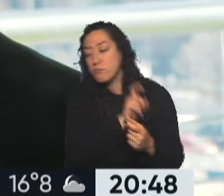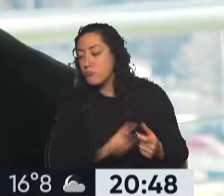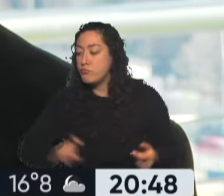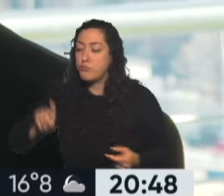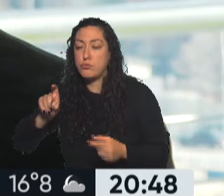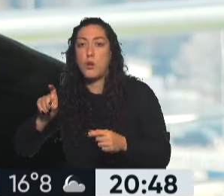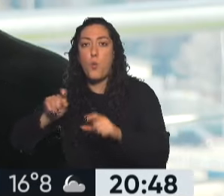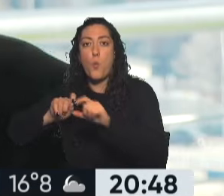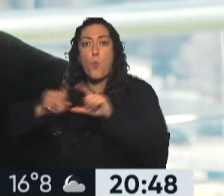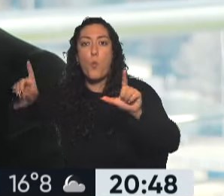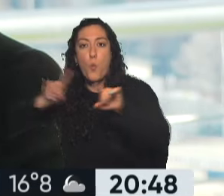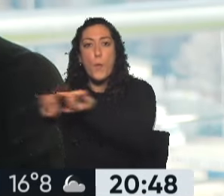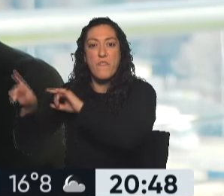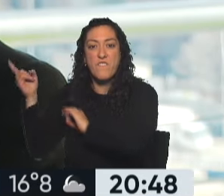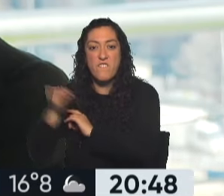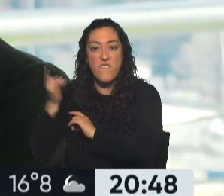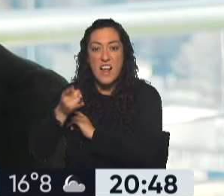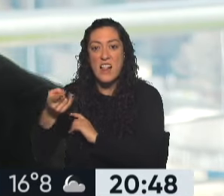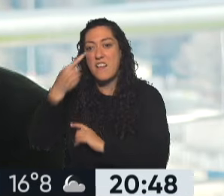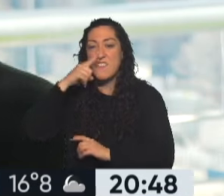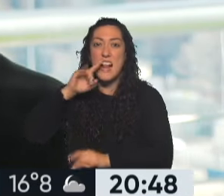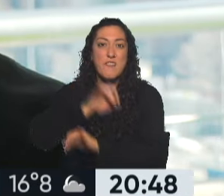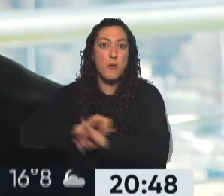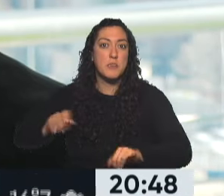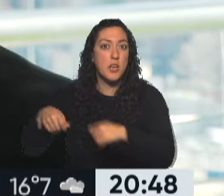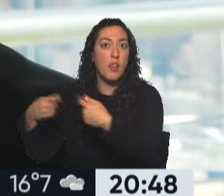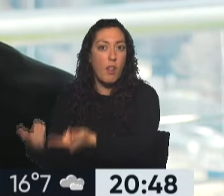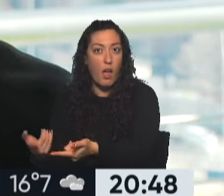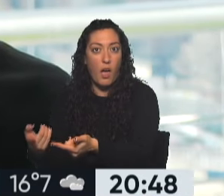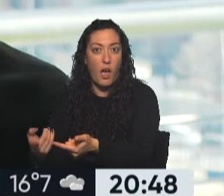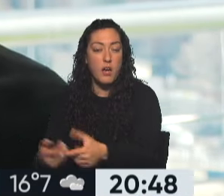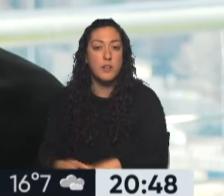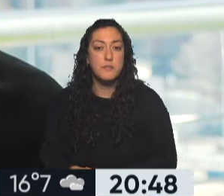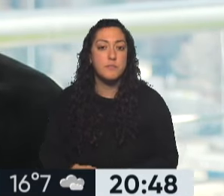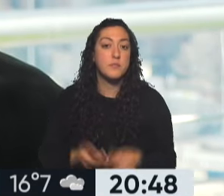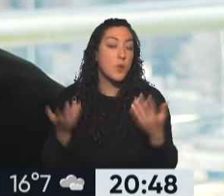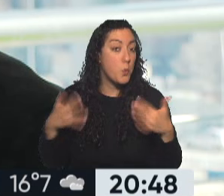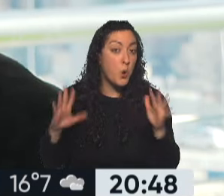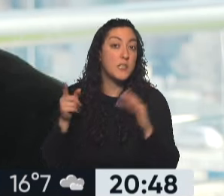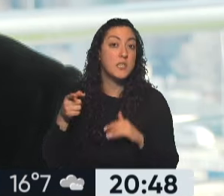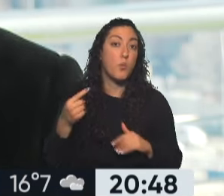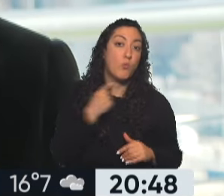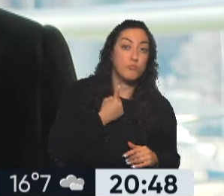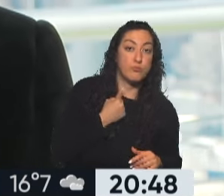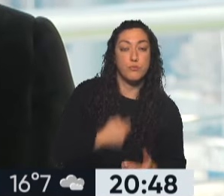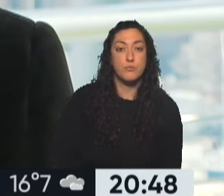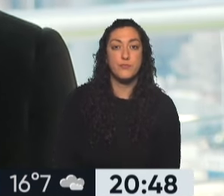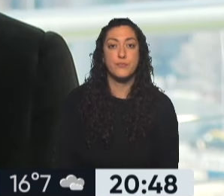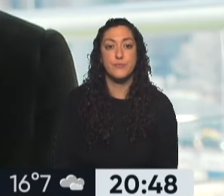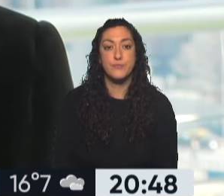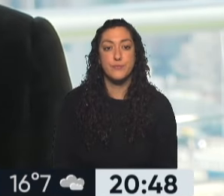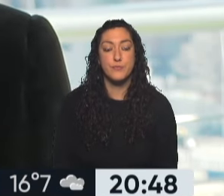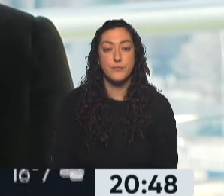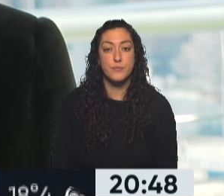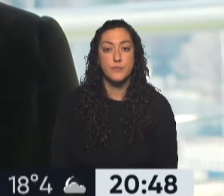un sitio web falso en donde terminás entregando tu información y la probabilidad de que te conviertas en una víctima aumenta. Entonces, el